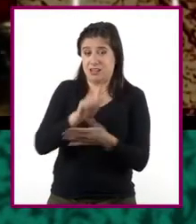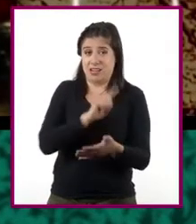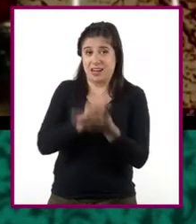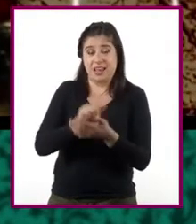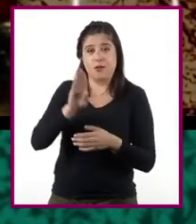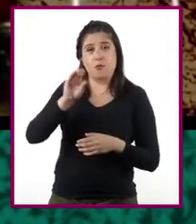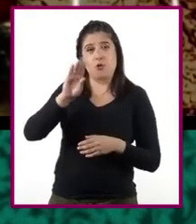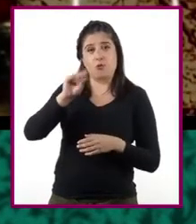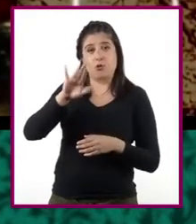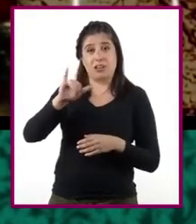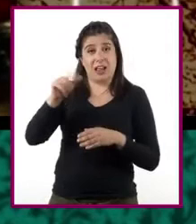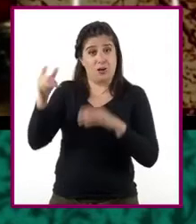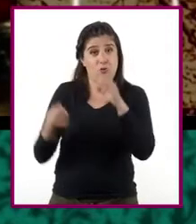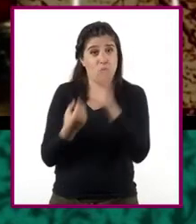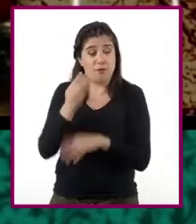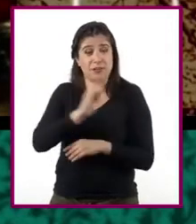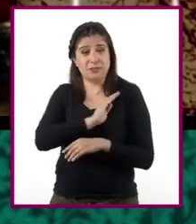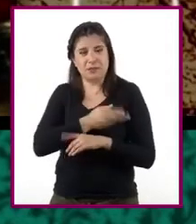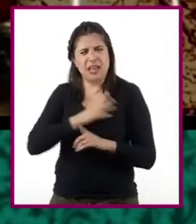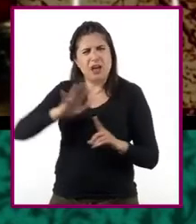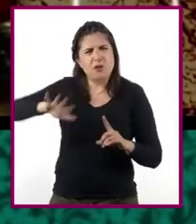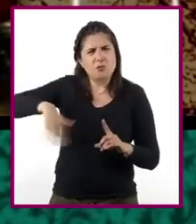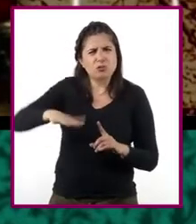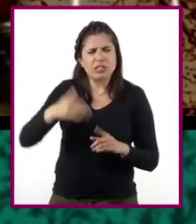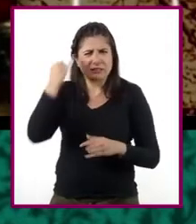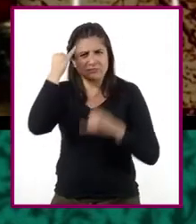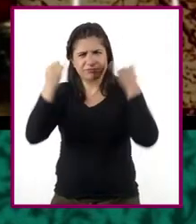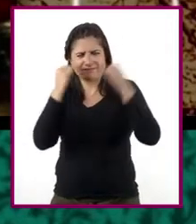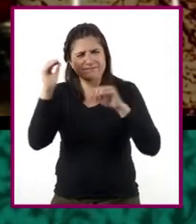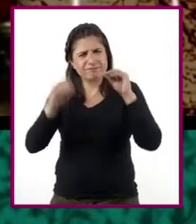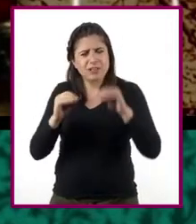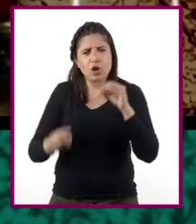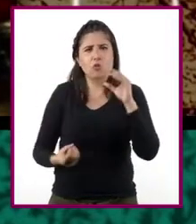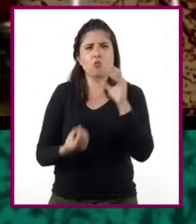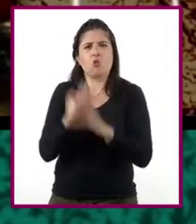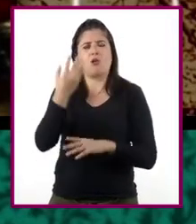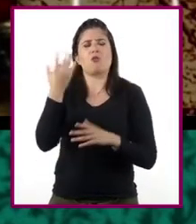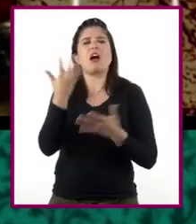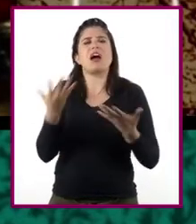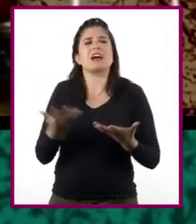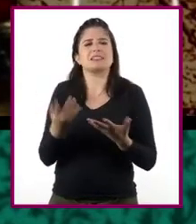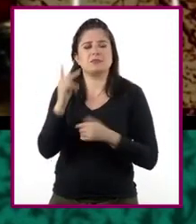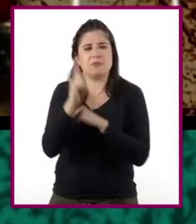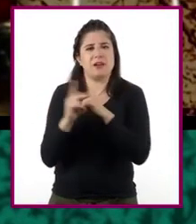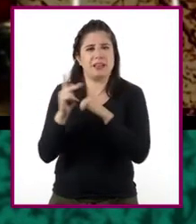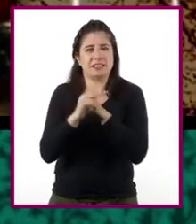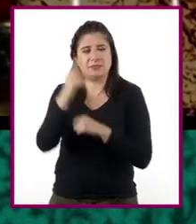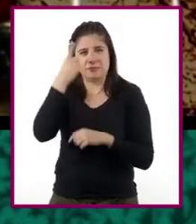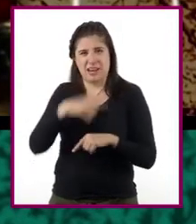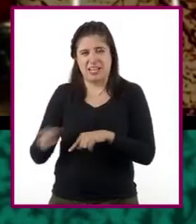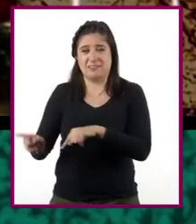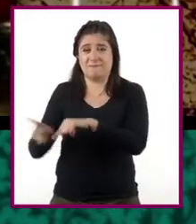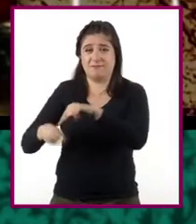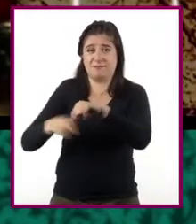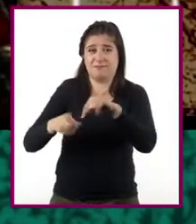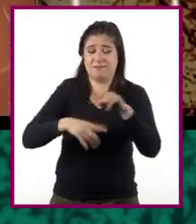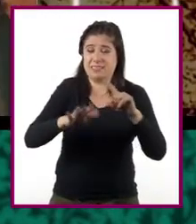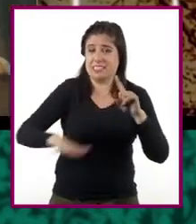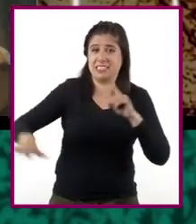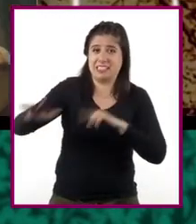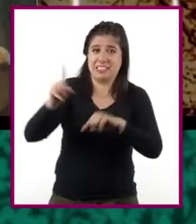en la Nueva España buscaron la creación de un nuevo Estado, restarles derechos a las